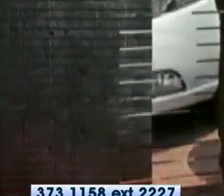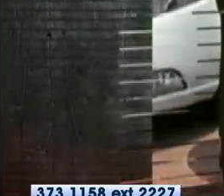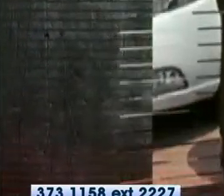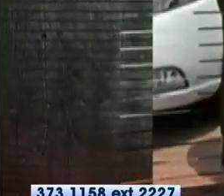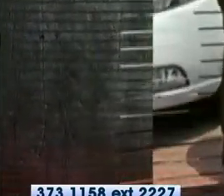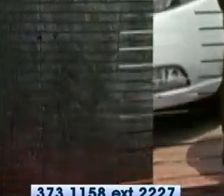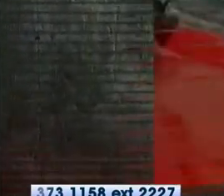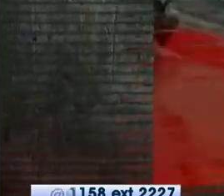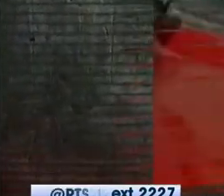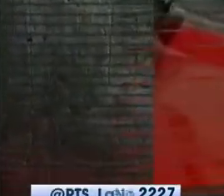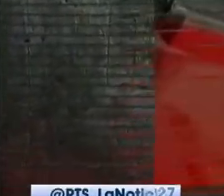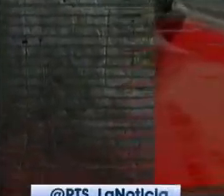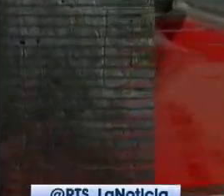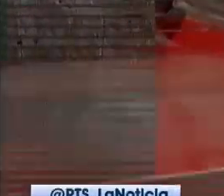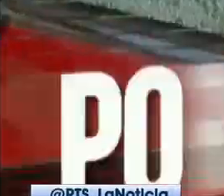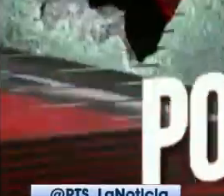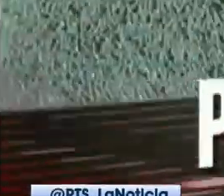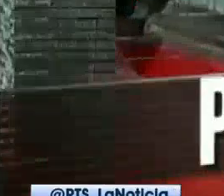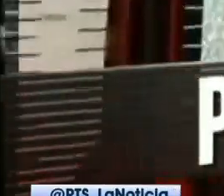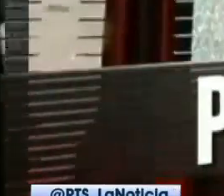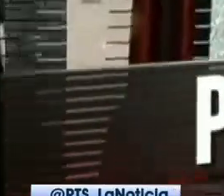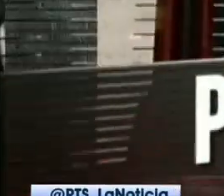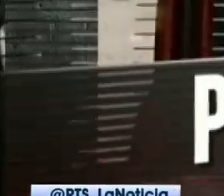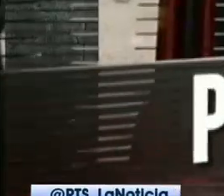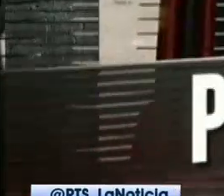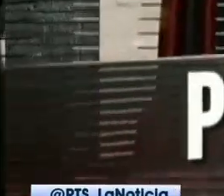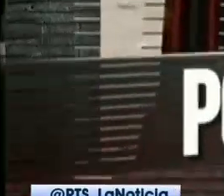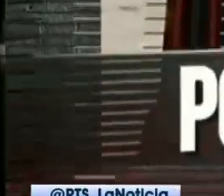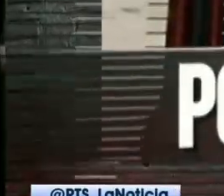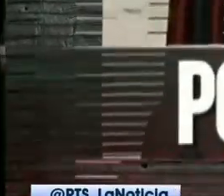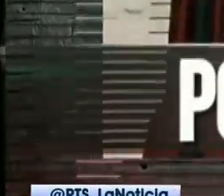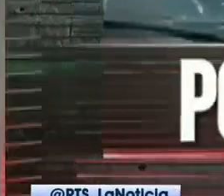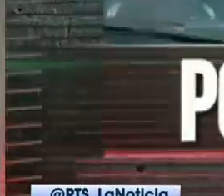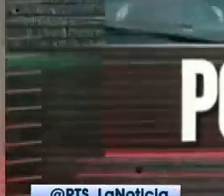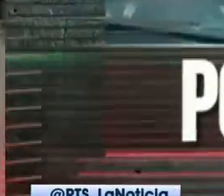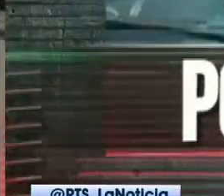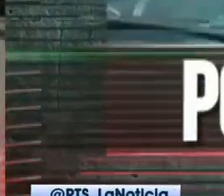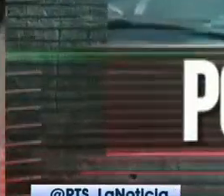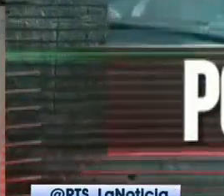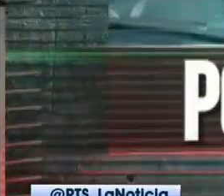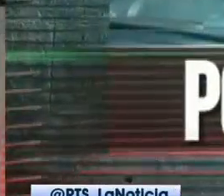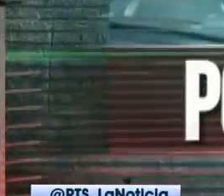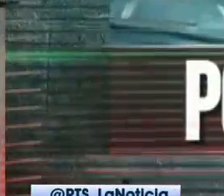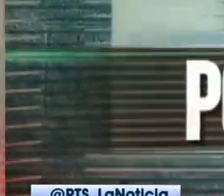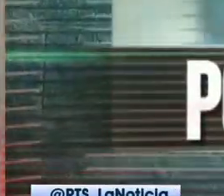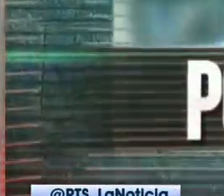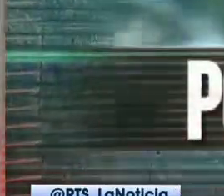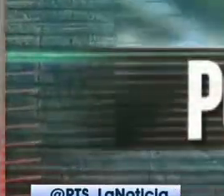We'll be right back.